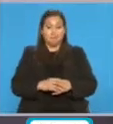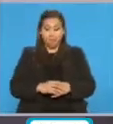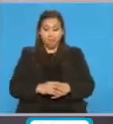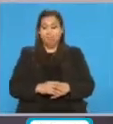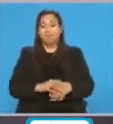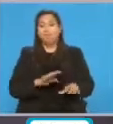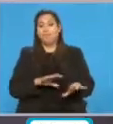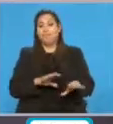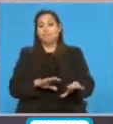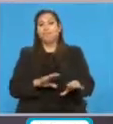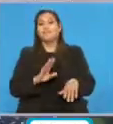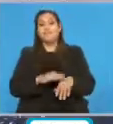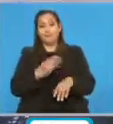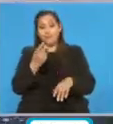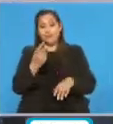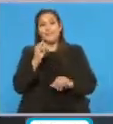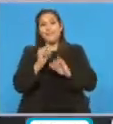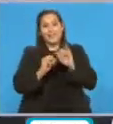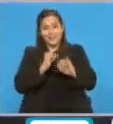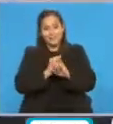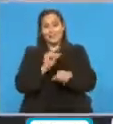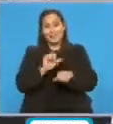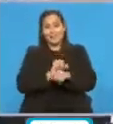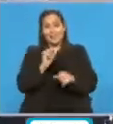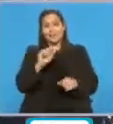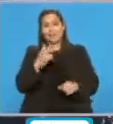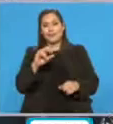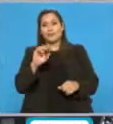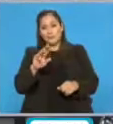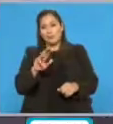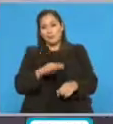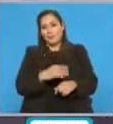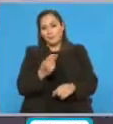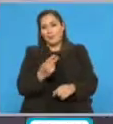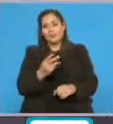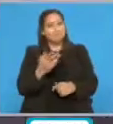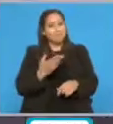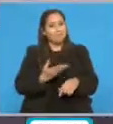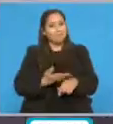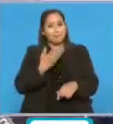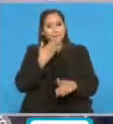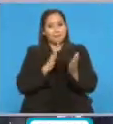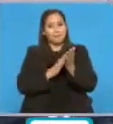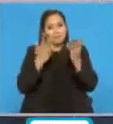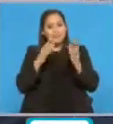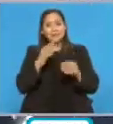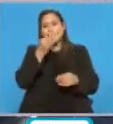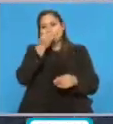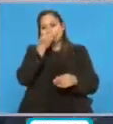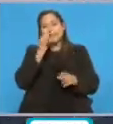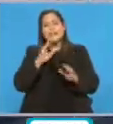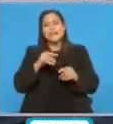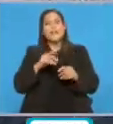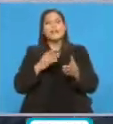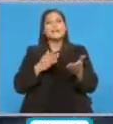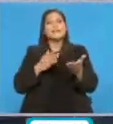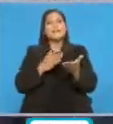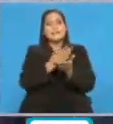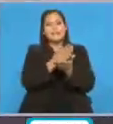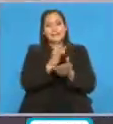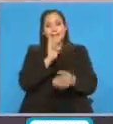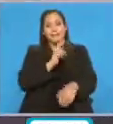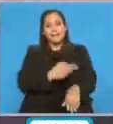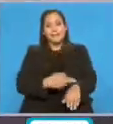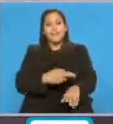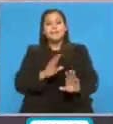nomás. Ahí nada más. Pues por eso son los internacionales. Sí, caramba, un poquito ustedes, nada más. Muy bien. Ya estamos a un pasito nada más así de ya. Y bueno,